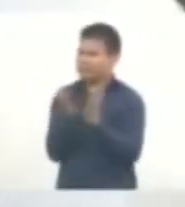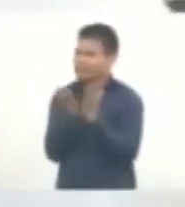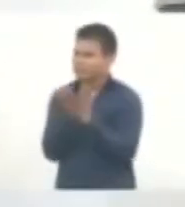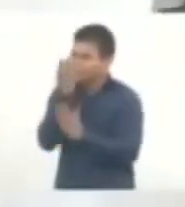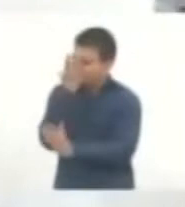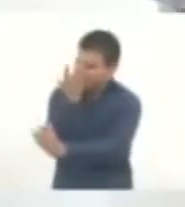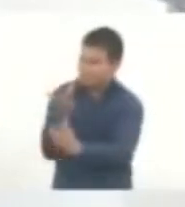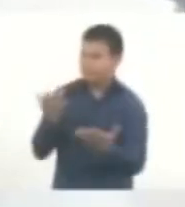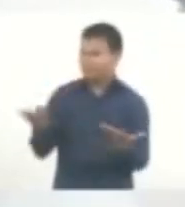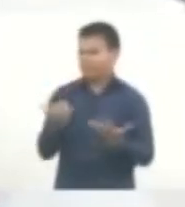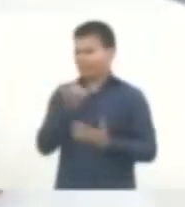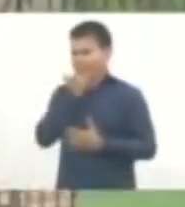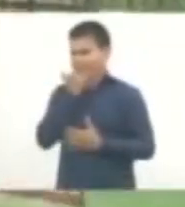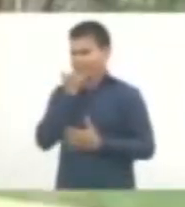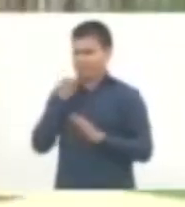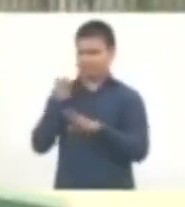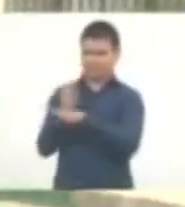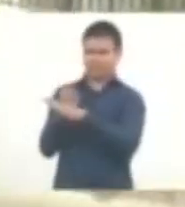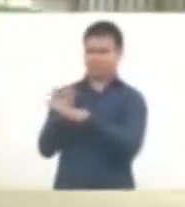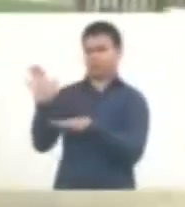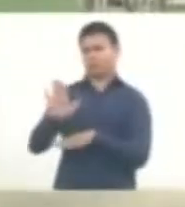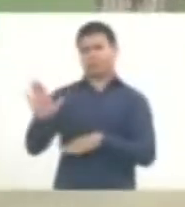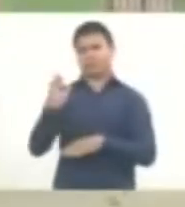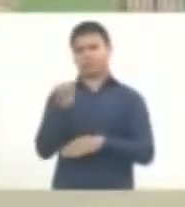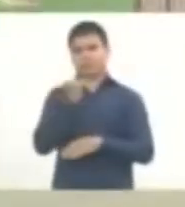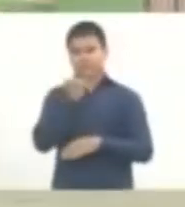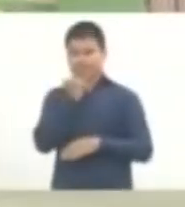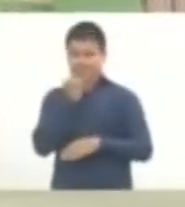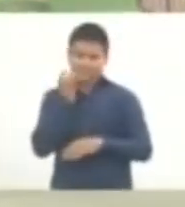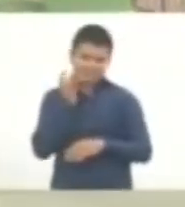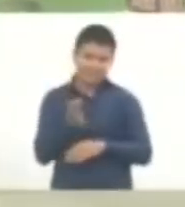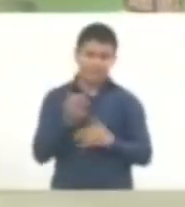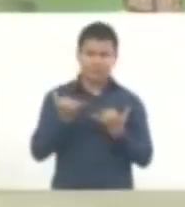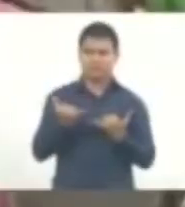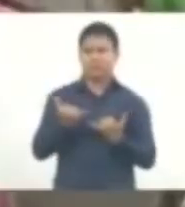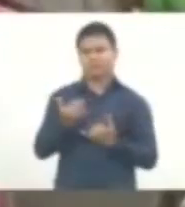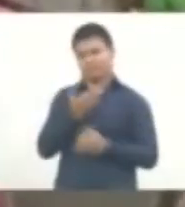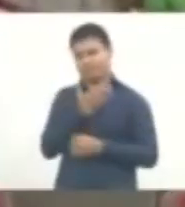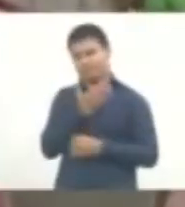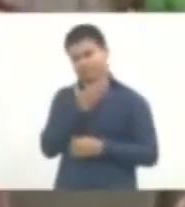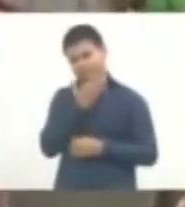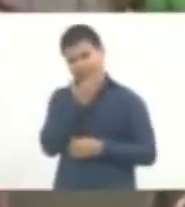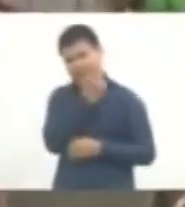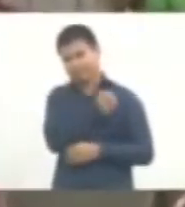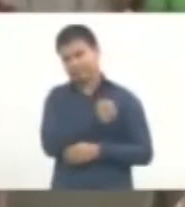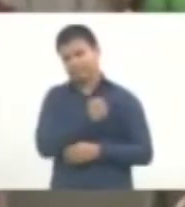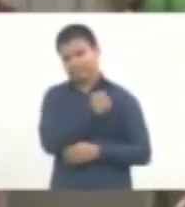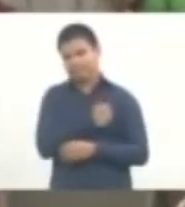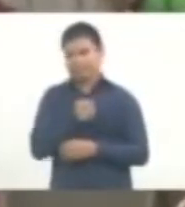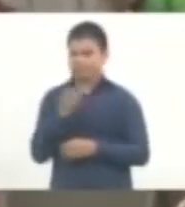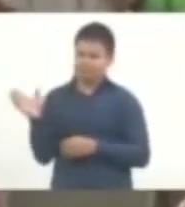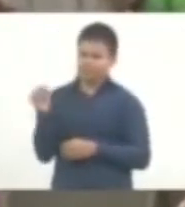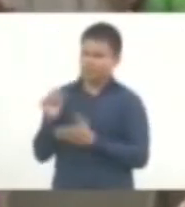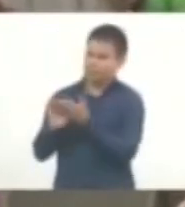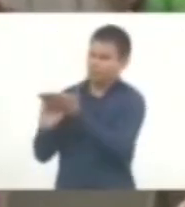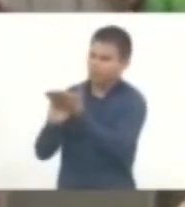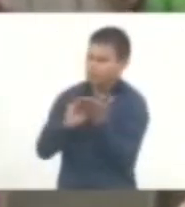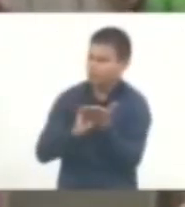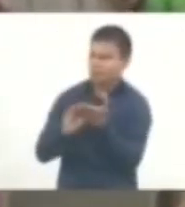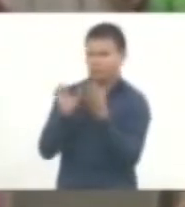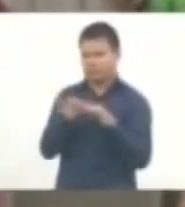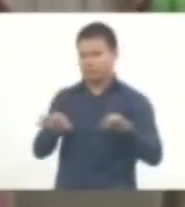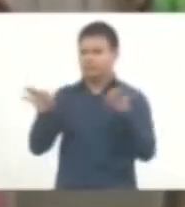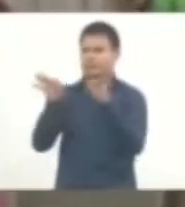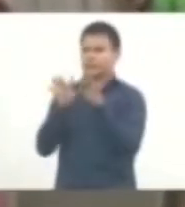sigan presentando en instituciones del distrito, por lo que hizo un llamado a la tolerancia. Llamo a la conciliación, a la reconciliación